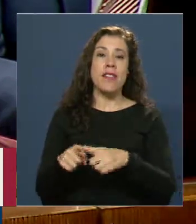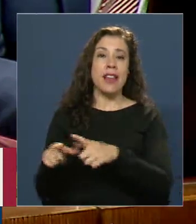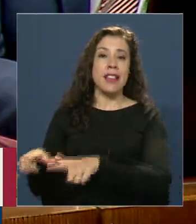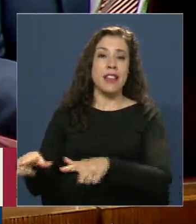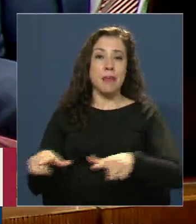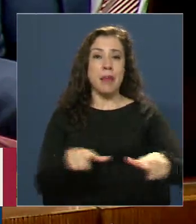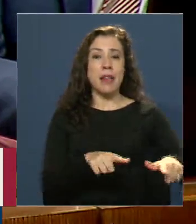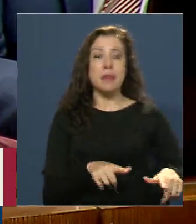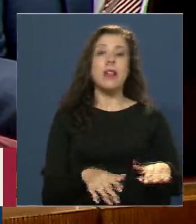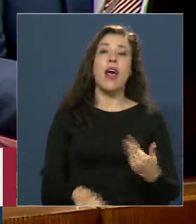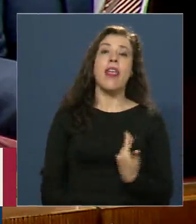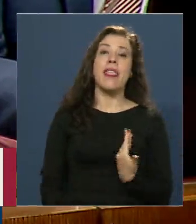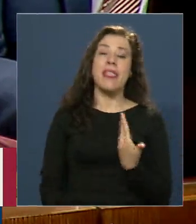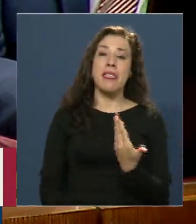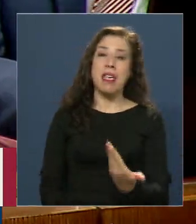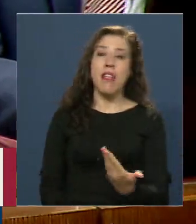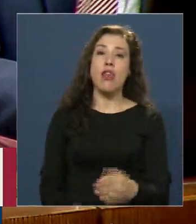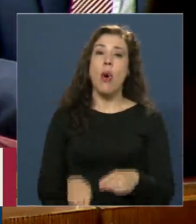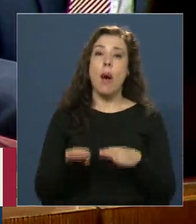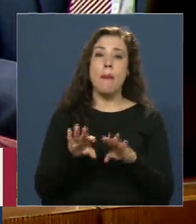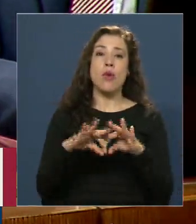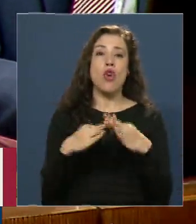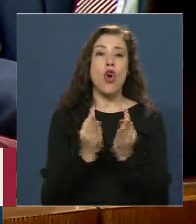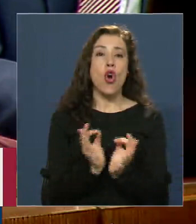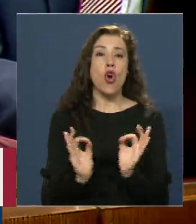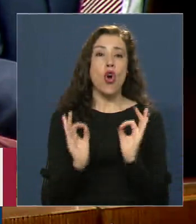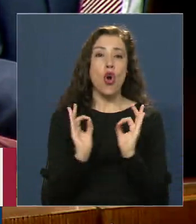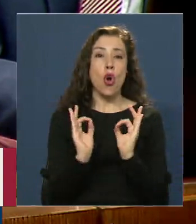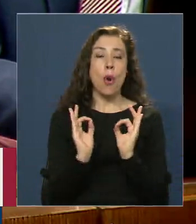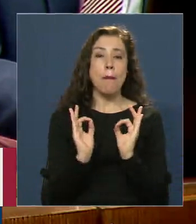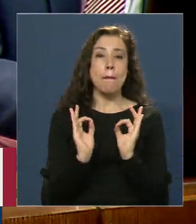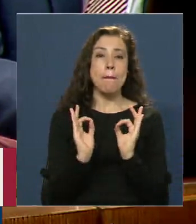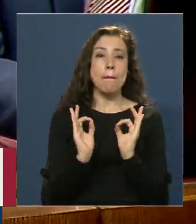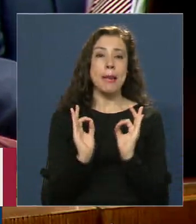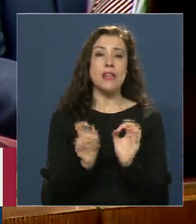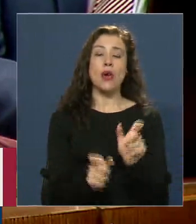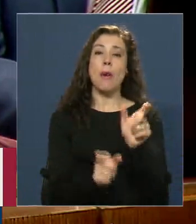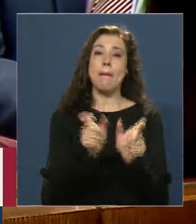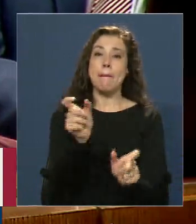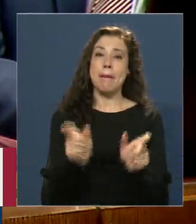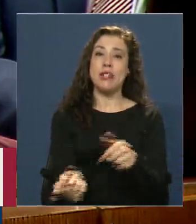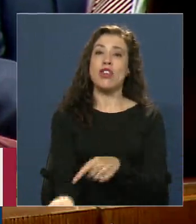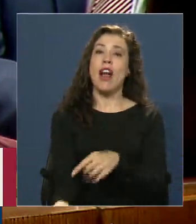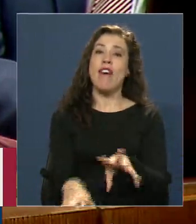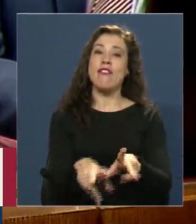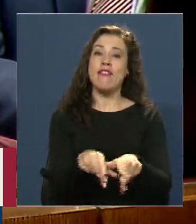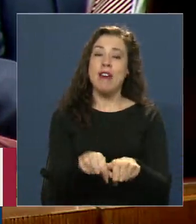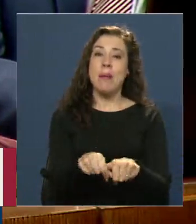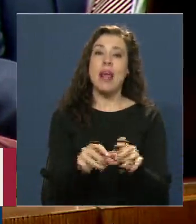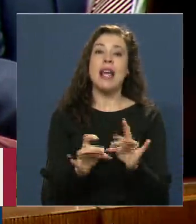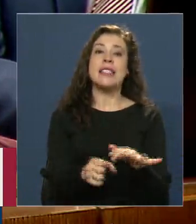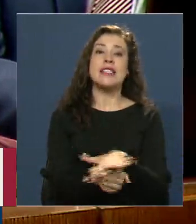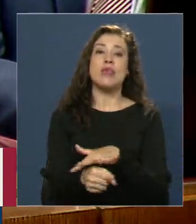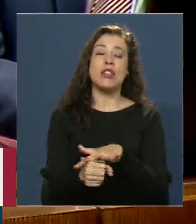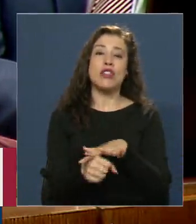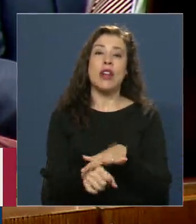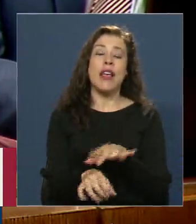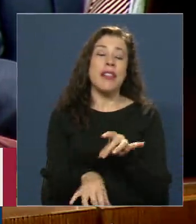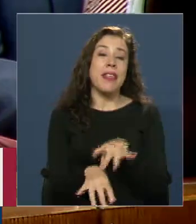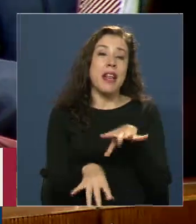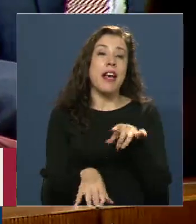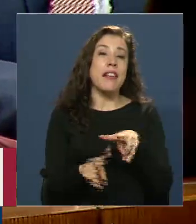intersectorial, otorgando un apoyo integral a las personas y familias ante eventos adversos,